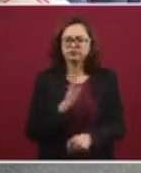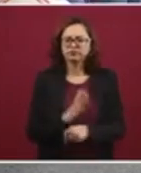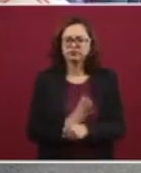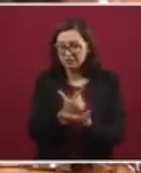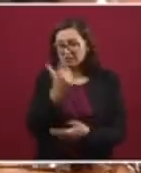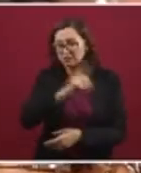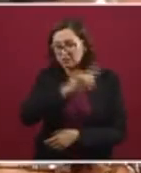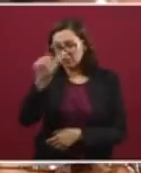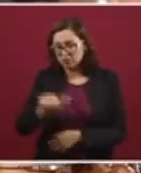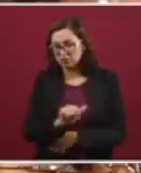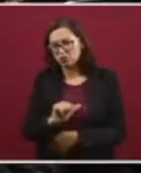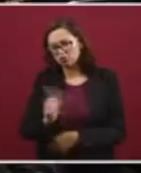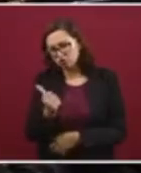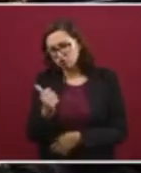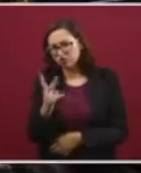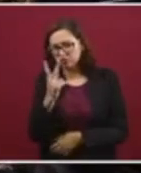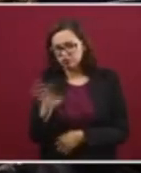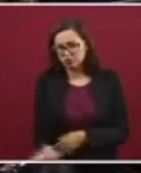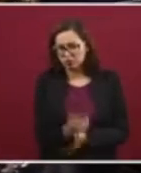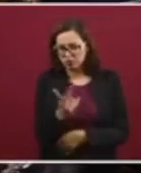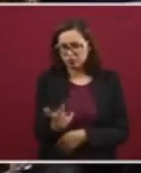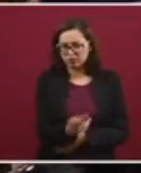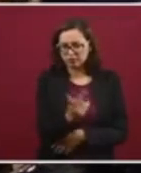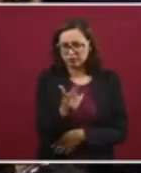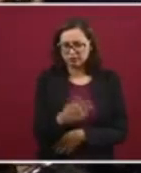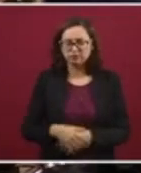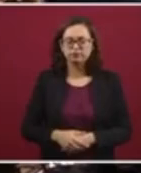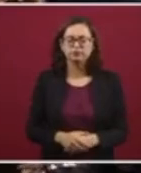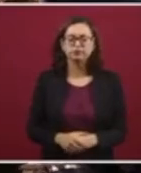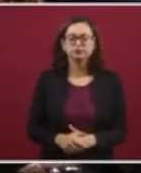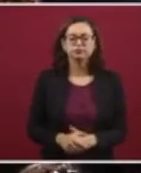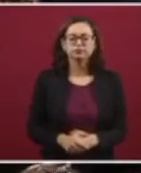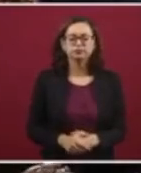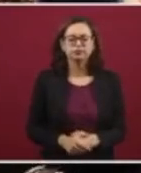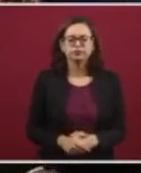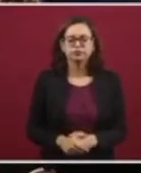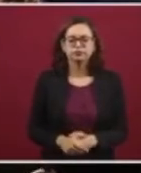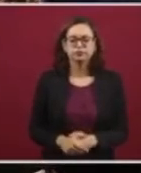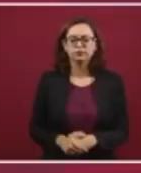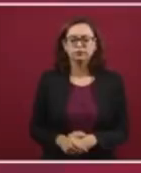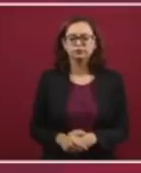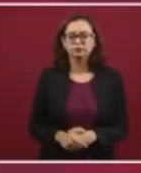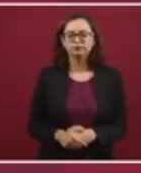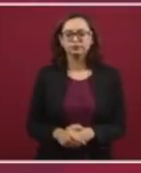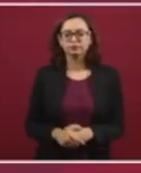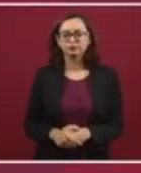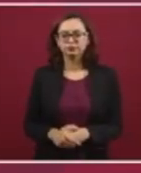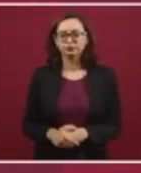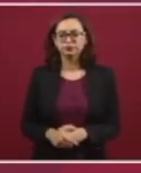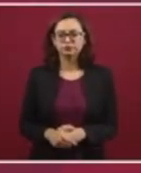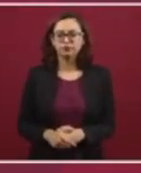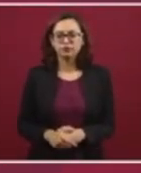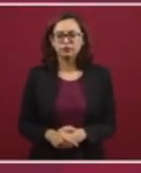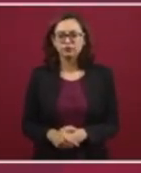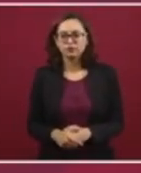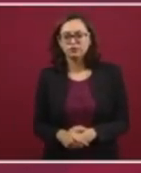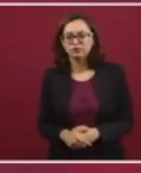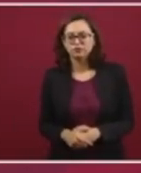espera y descartó el aumento de violencia en México tras su sentencia. Yo lamento